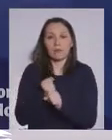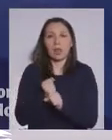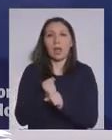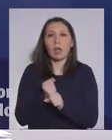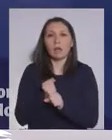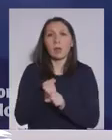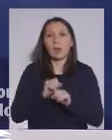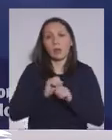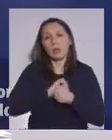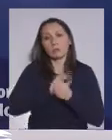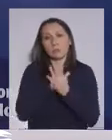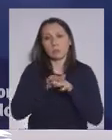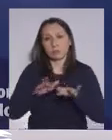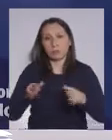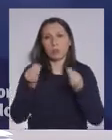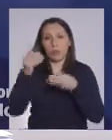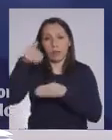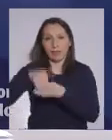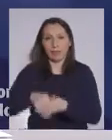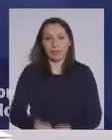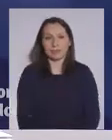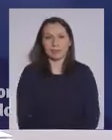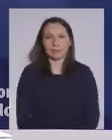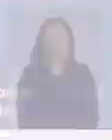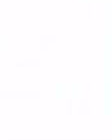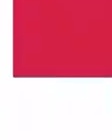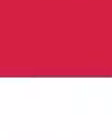trabajar por la pandemia muy buenas tardes